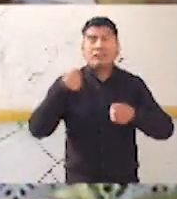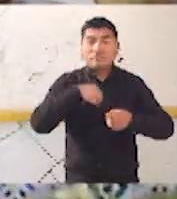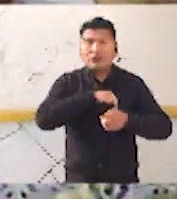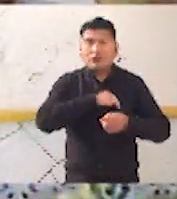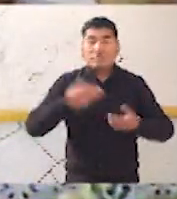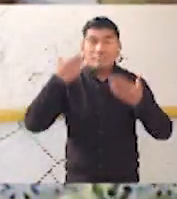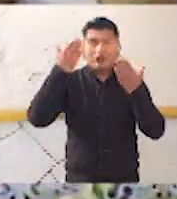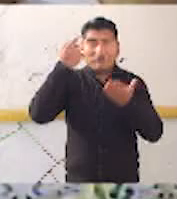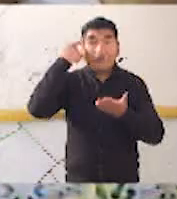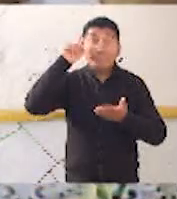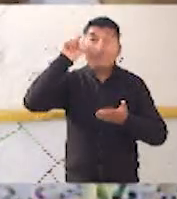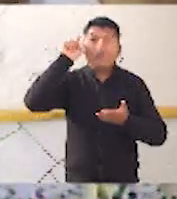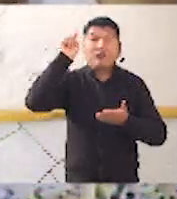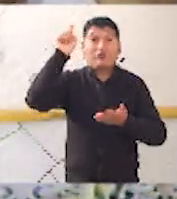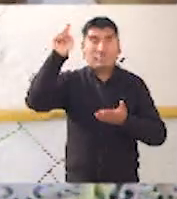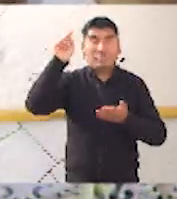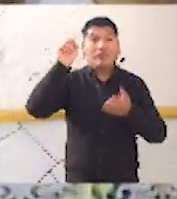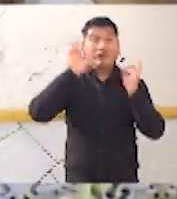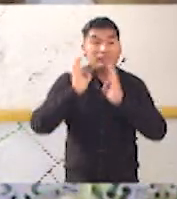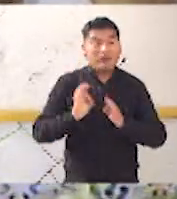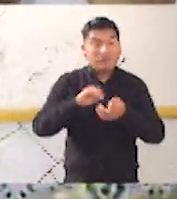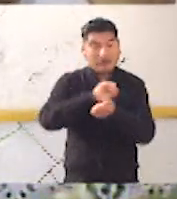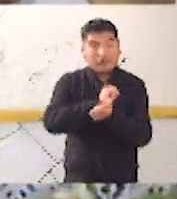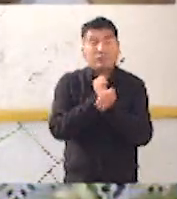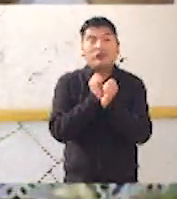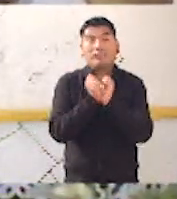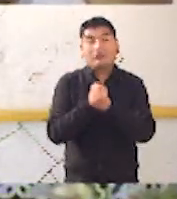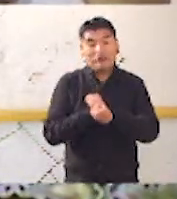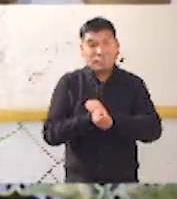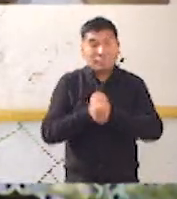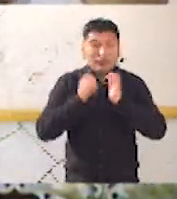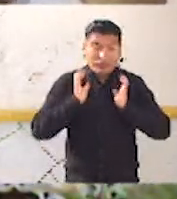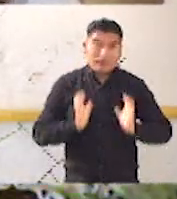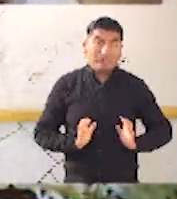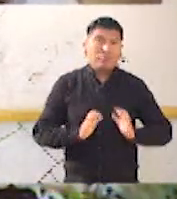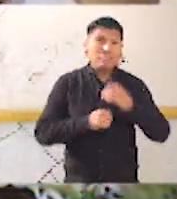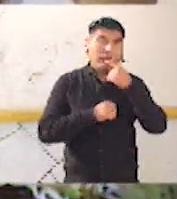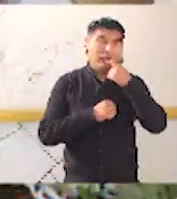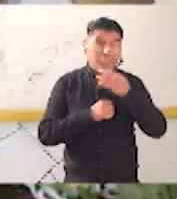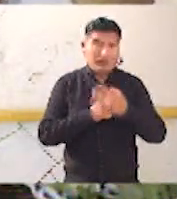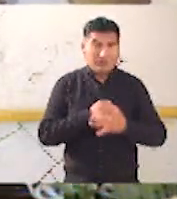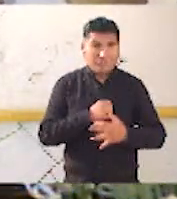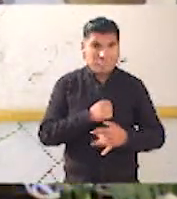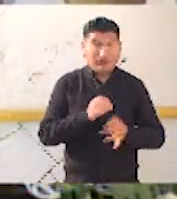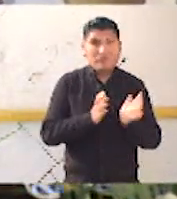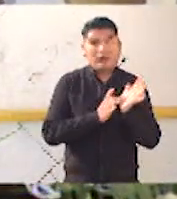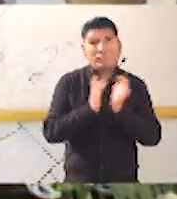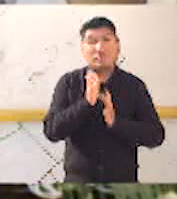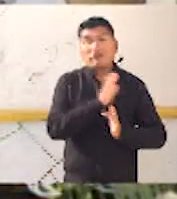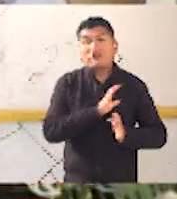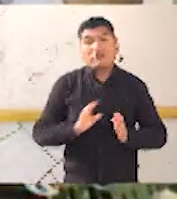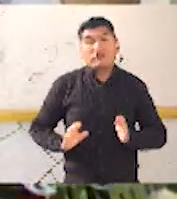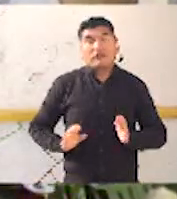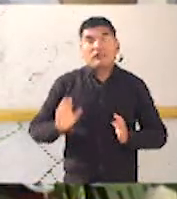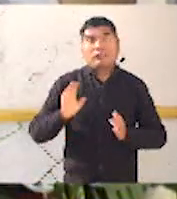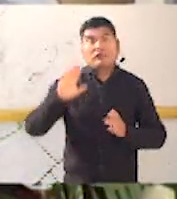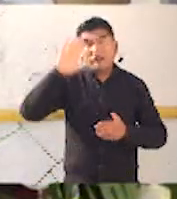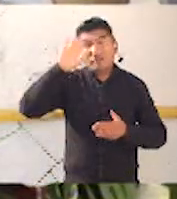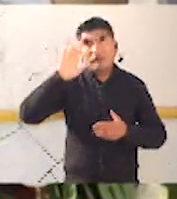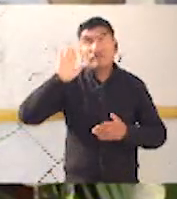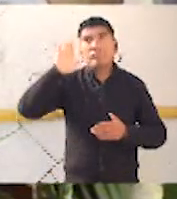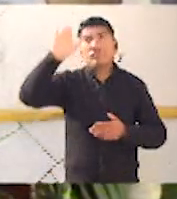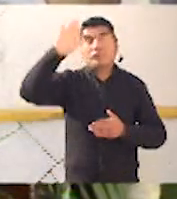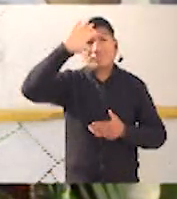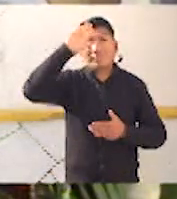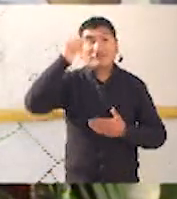separado para ti, de manera que se conviertan en el cuerpo y la sangre de Jesucristo, Hijo tuyo y